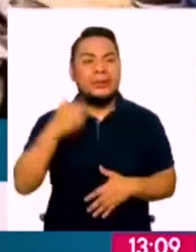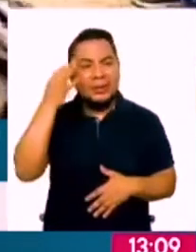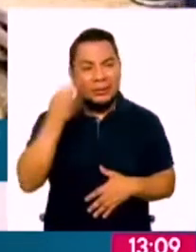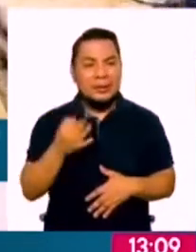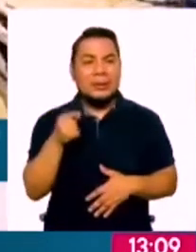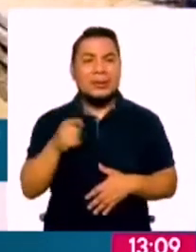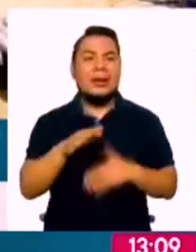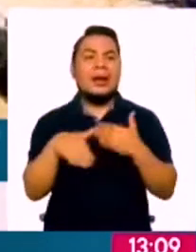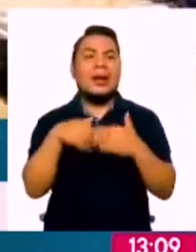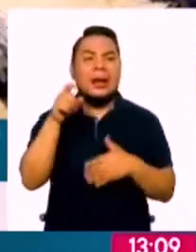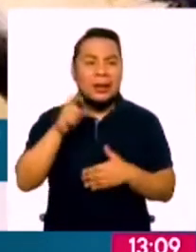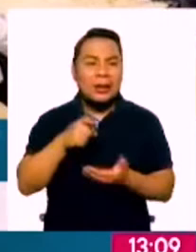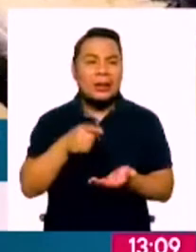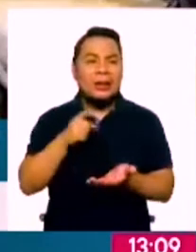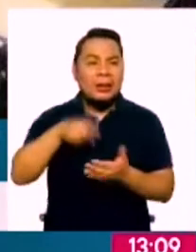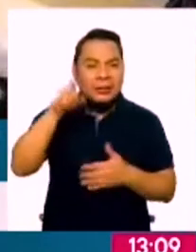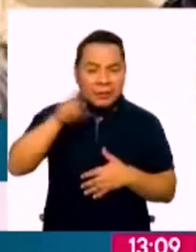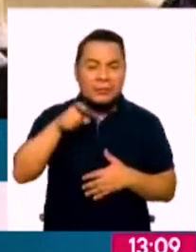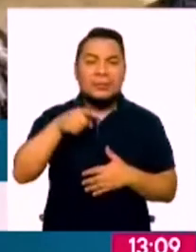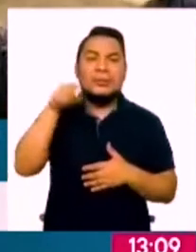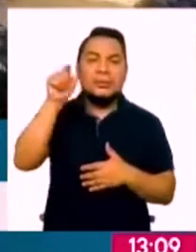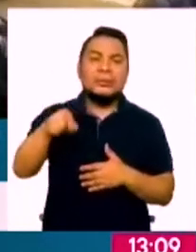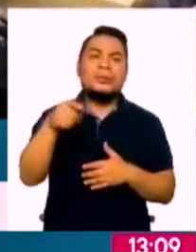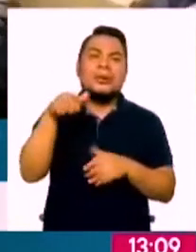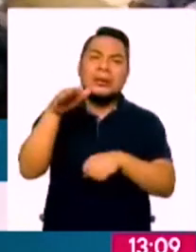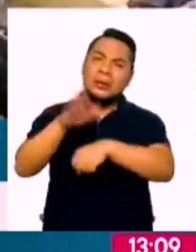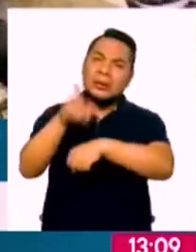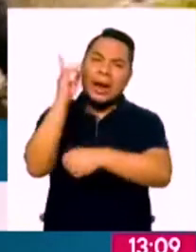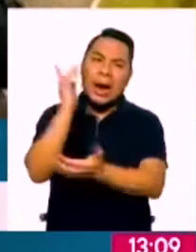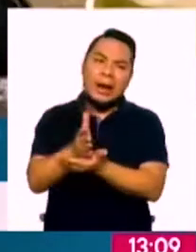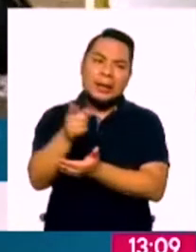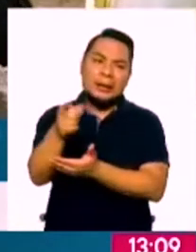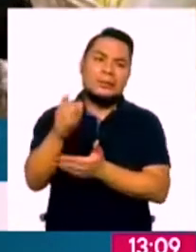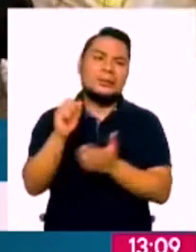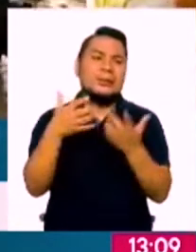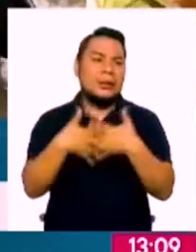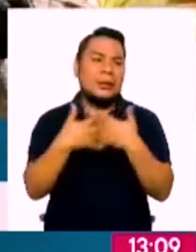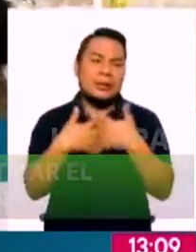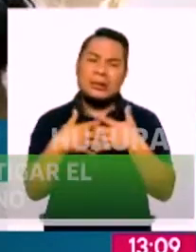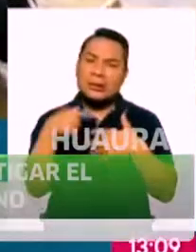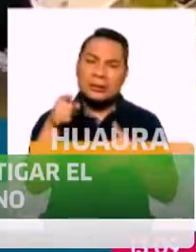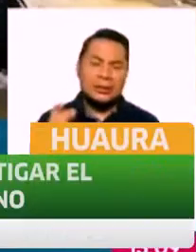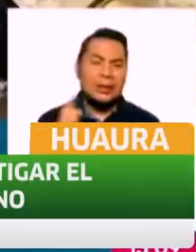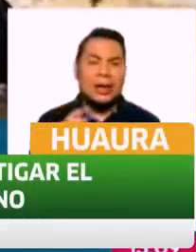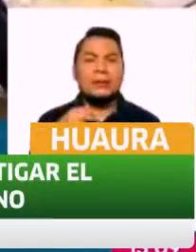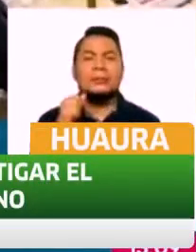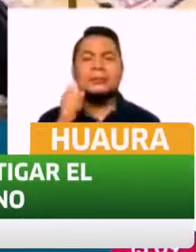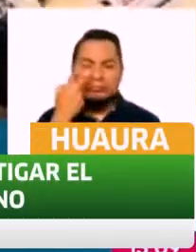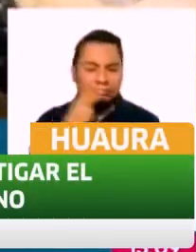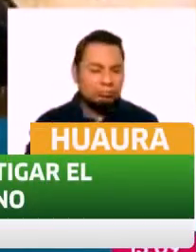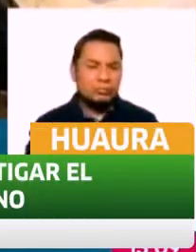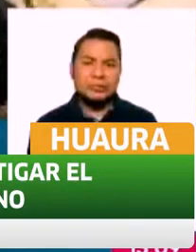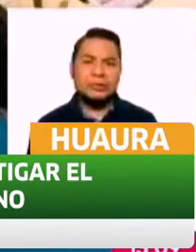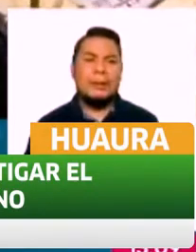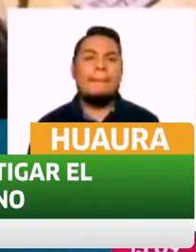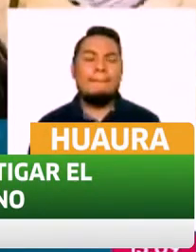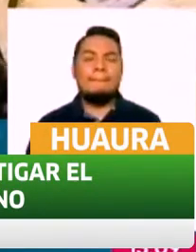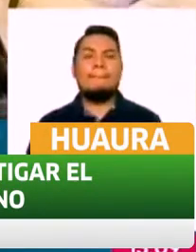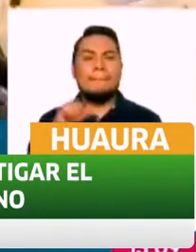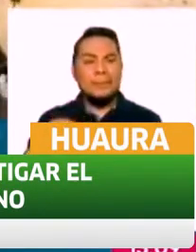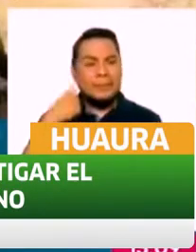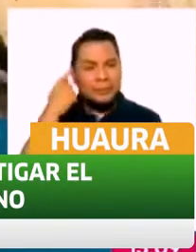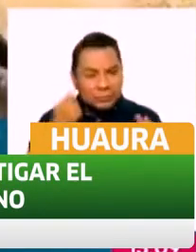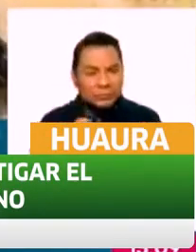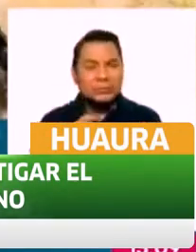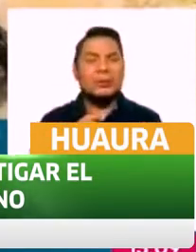tenemos que demandar a Repsol por esta situación que está pasando en nuestra región y en nuestro país. Es importante, gobernador, sumar esfuerzos ante